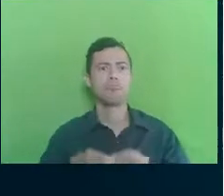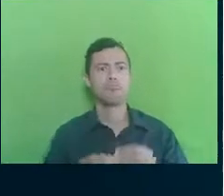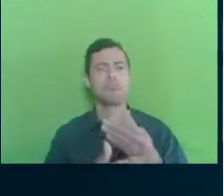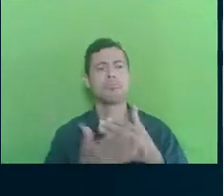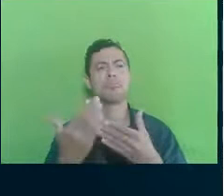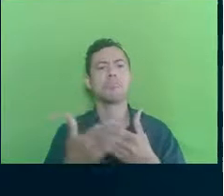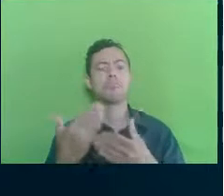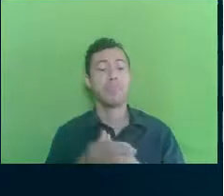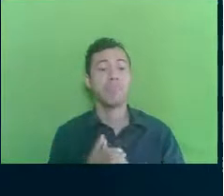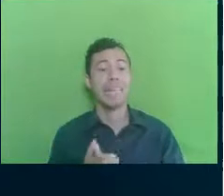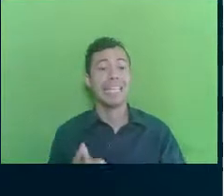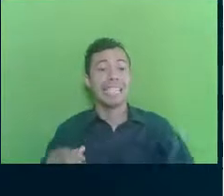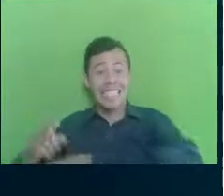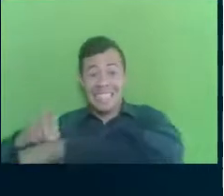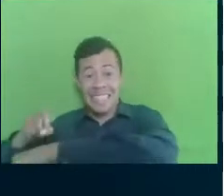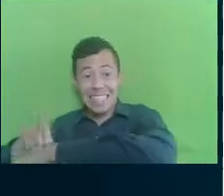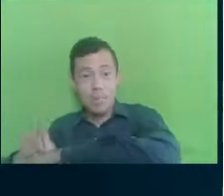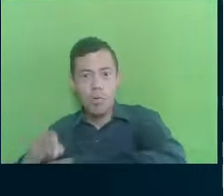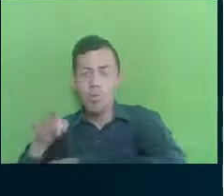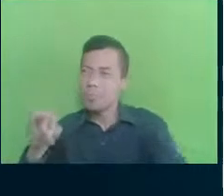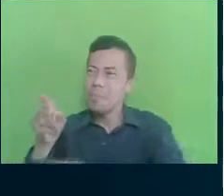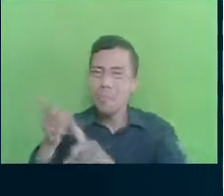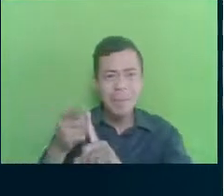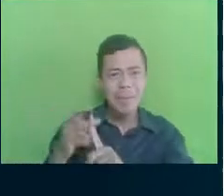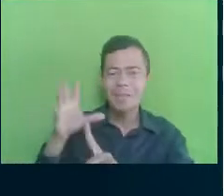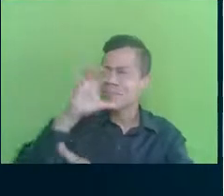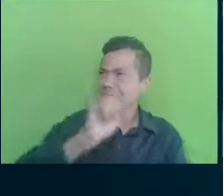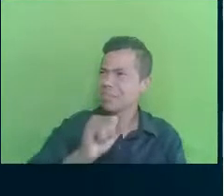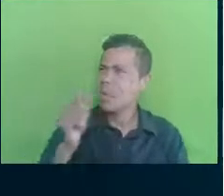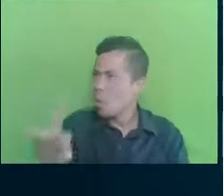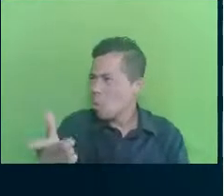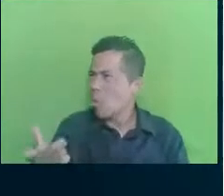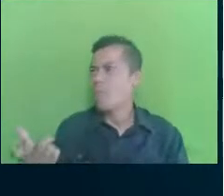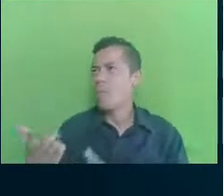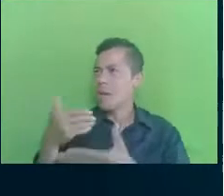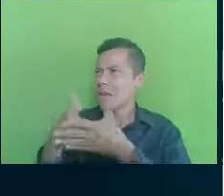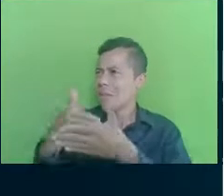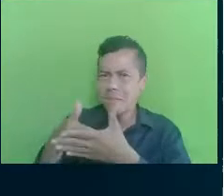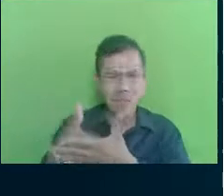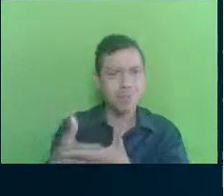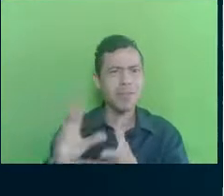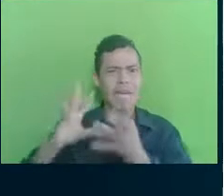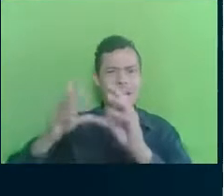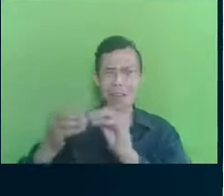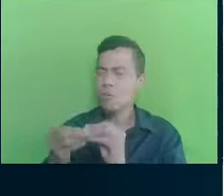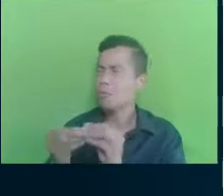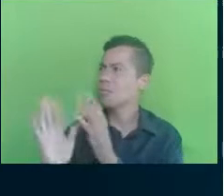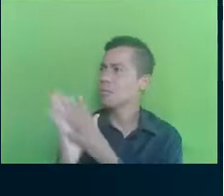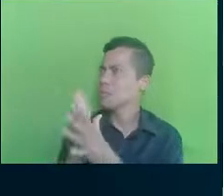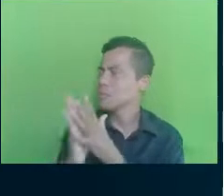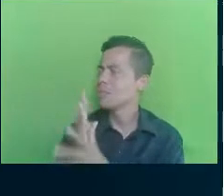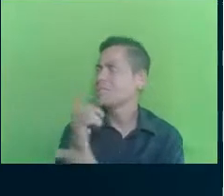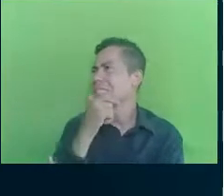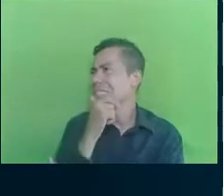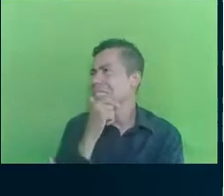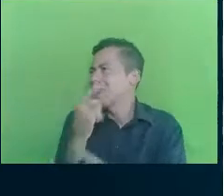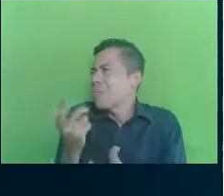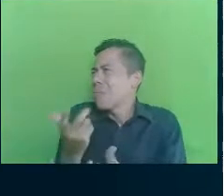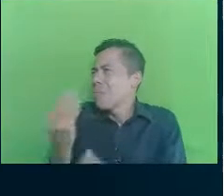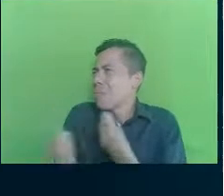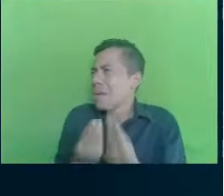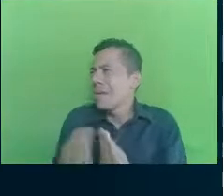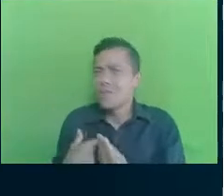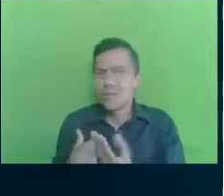más tiempo realmente toma es entender el caso de uso y entender la data, lo que necesita la data y la información y realmente cómo voy a